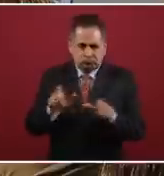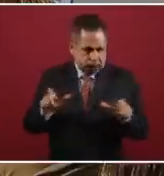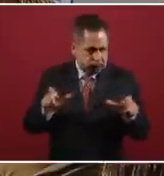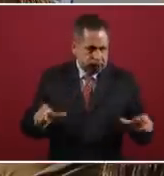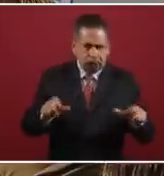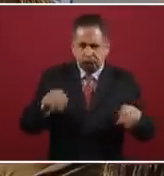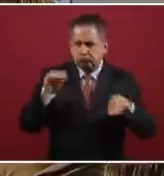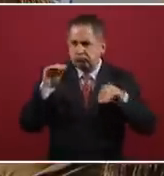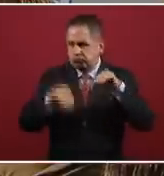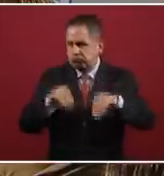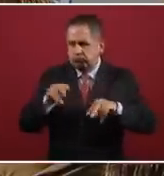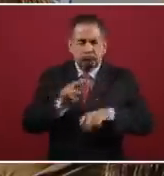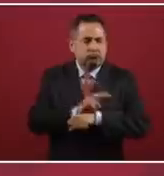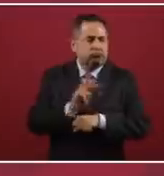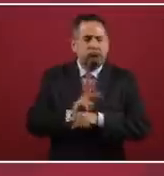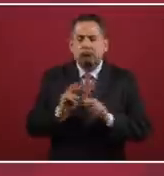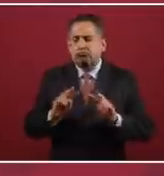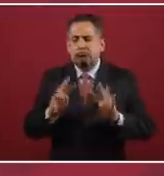cuidar